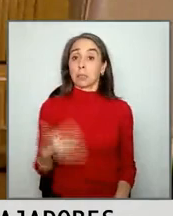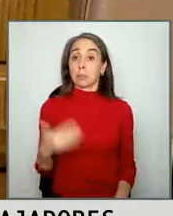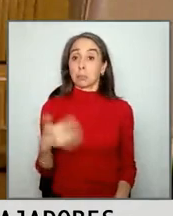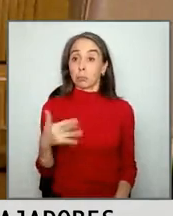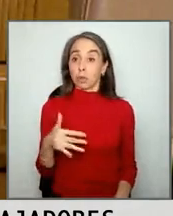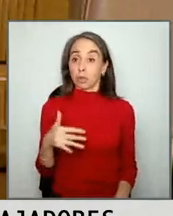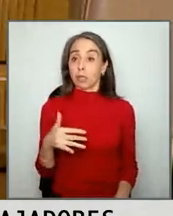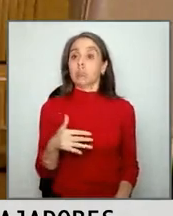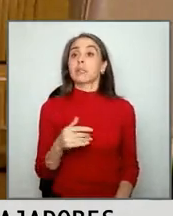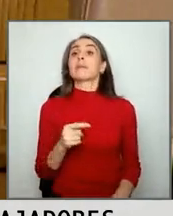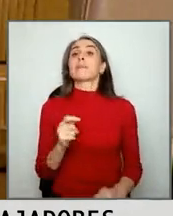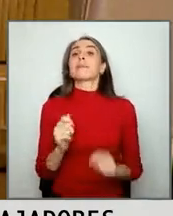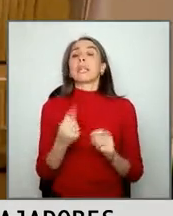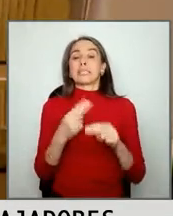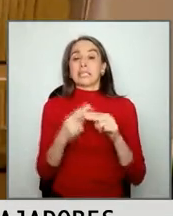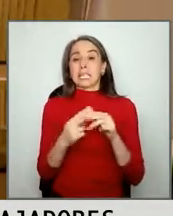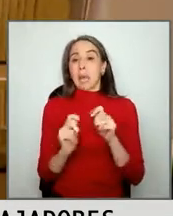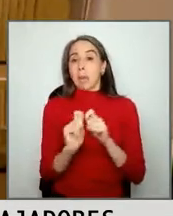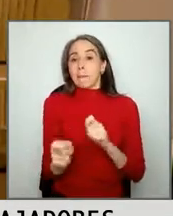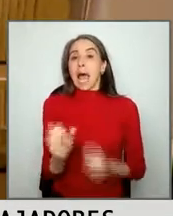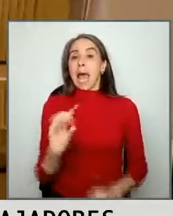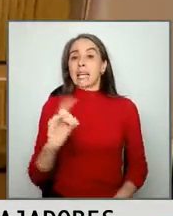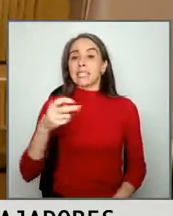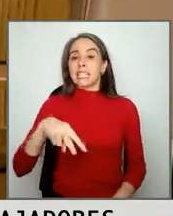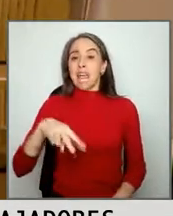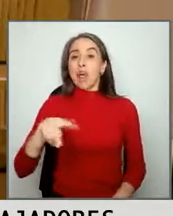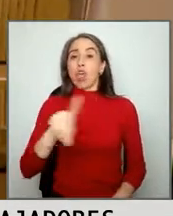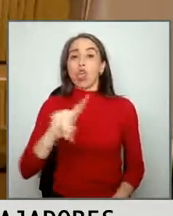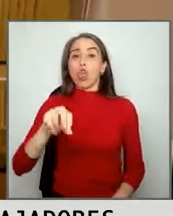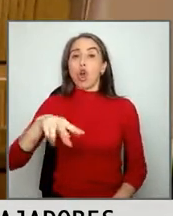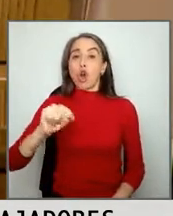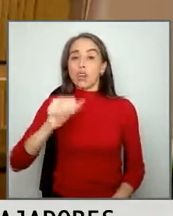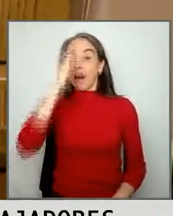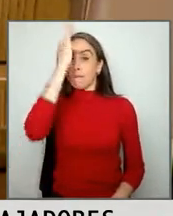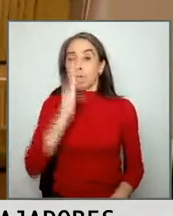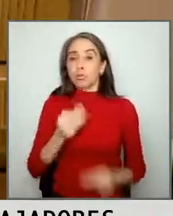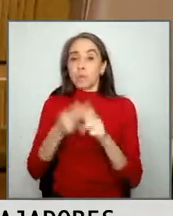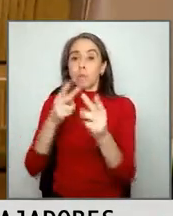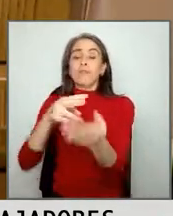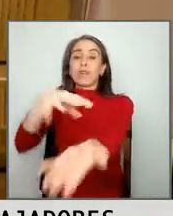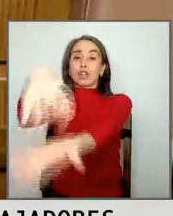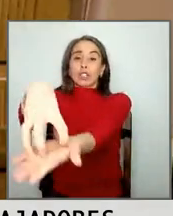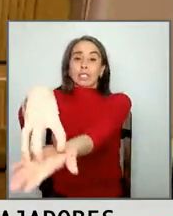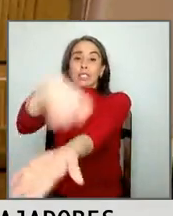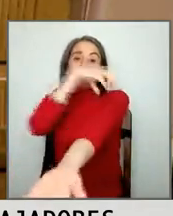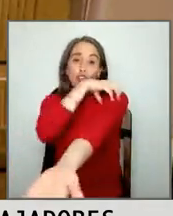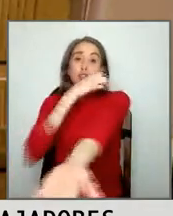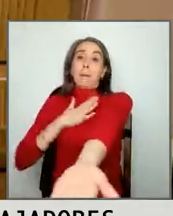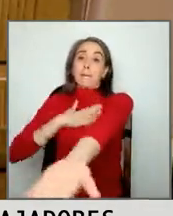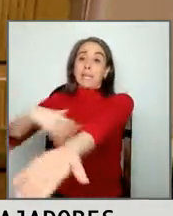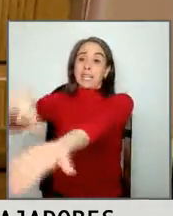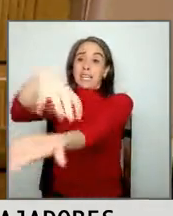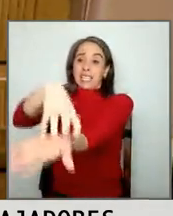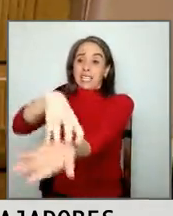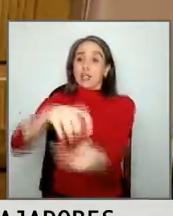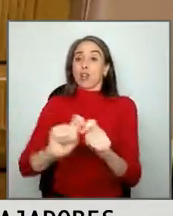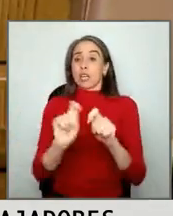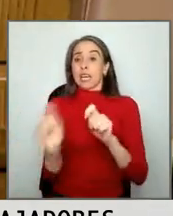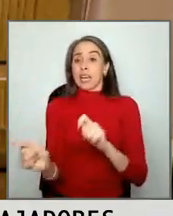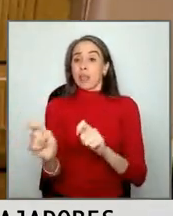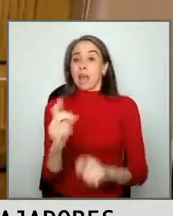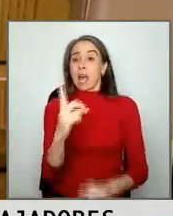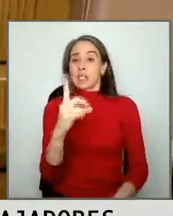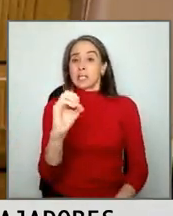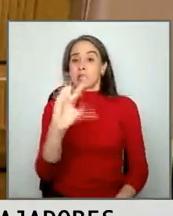de zona para los funcionarios públicos en la zona de extrema extrema en el caso de mi región son un 105% de zona pero